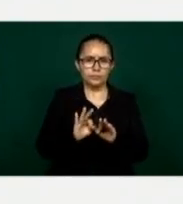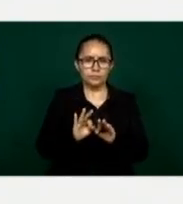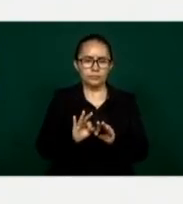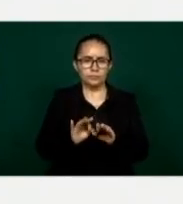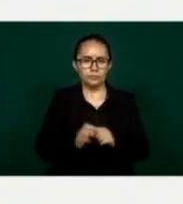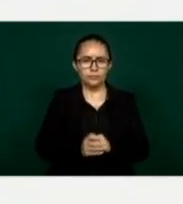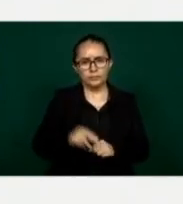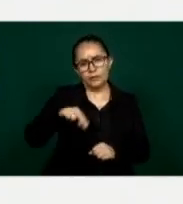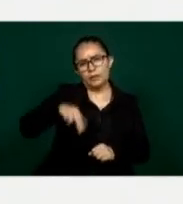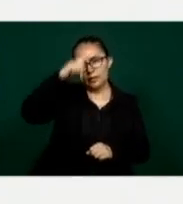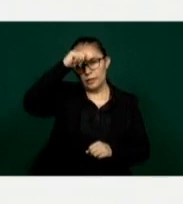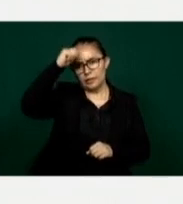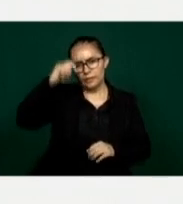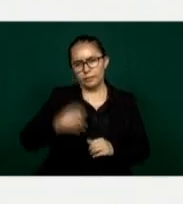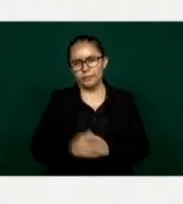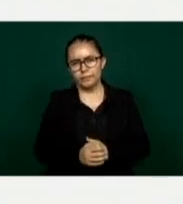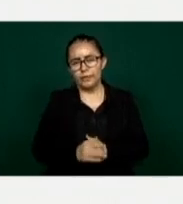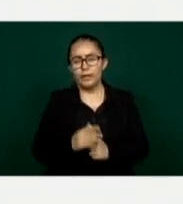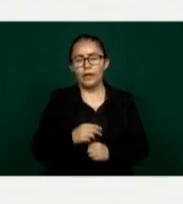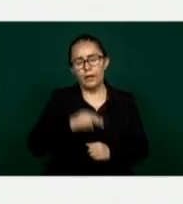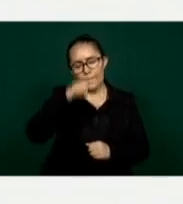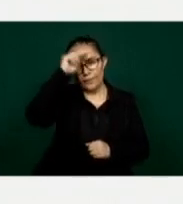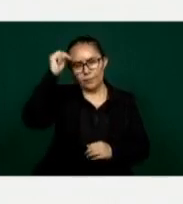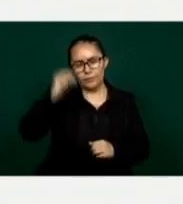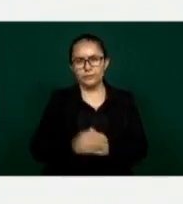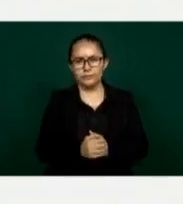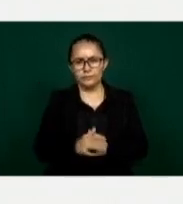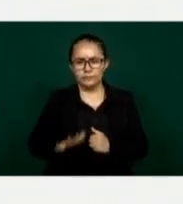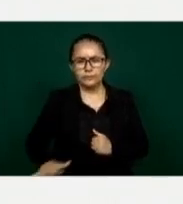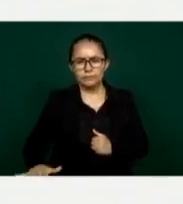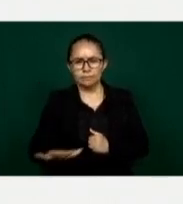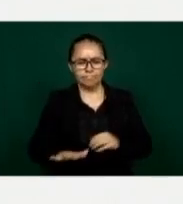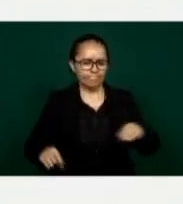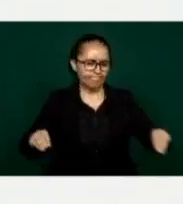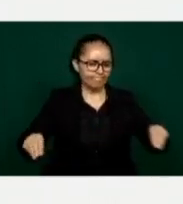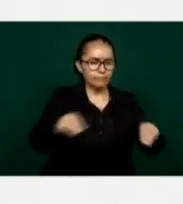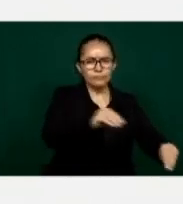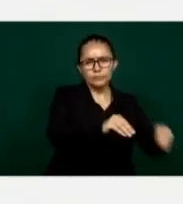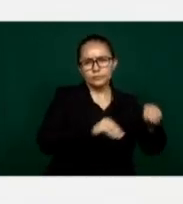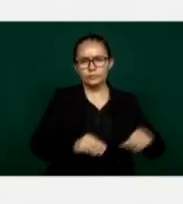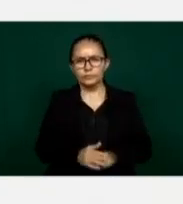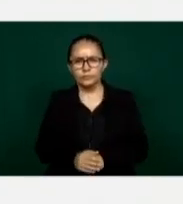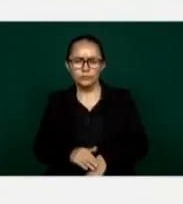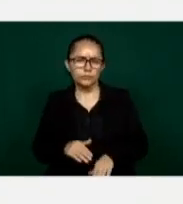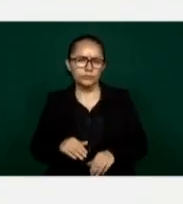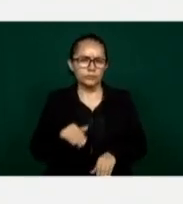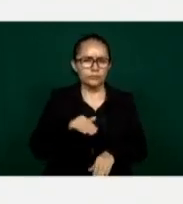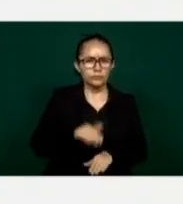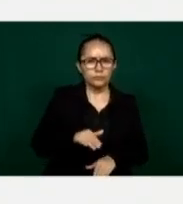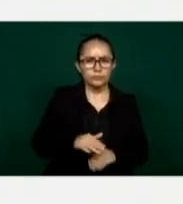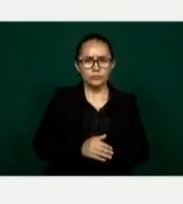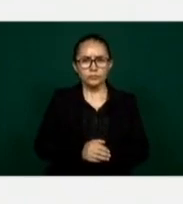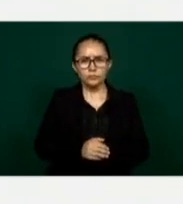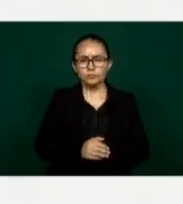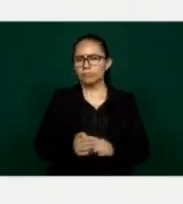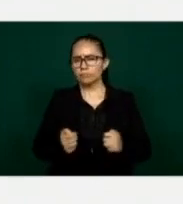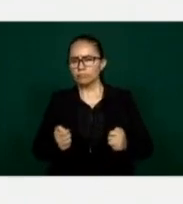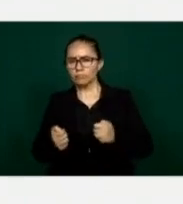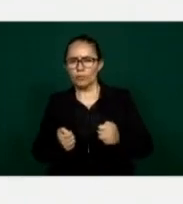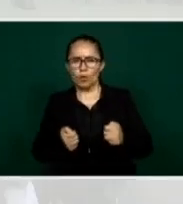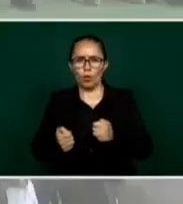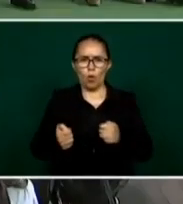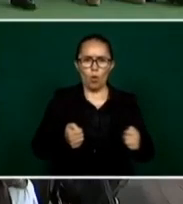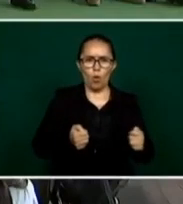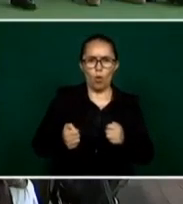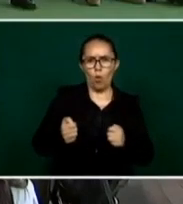Tepic, Bahía de Banderas y en Nayar. Las causas son por control de la venta y